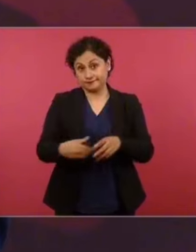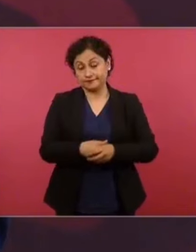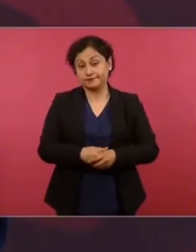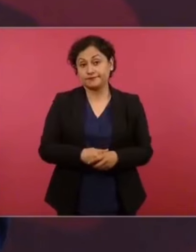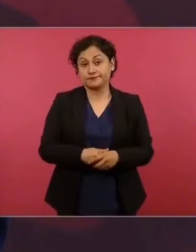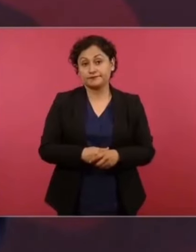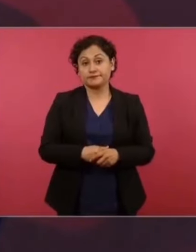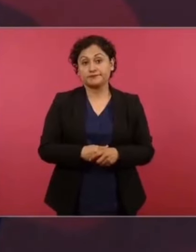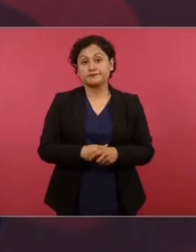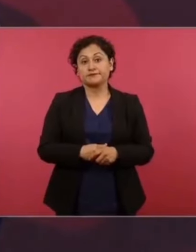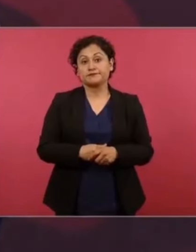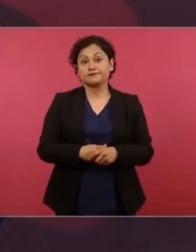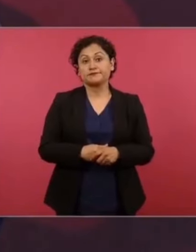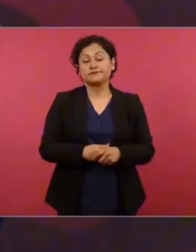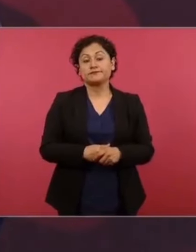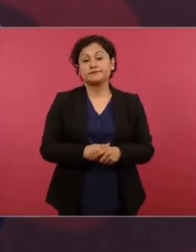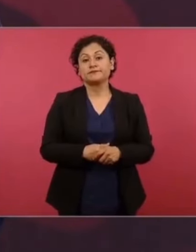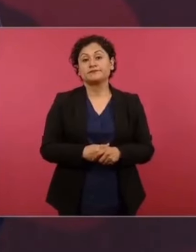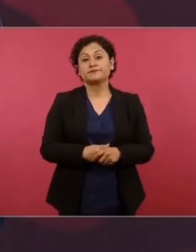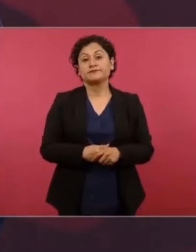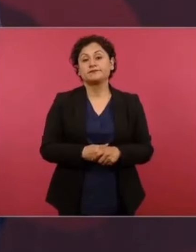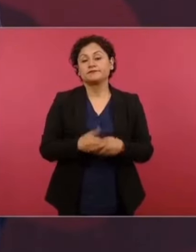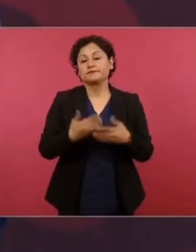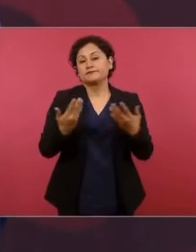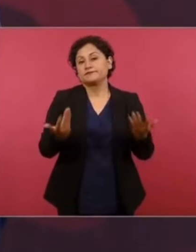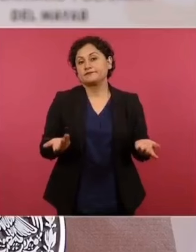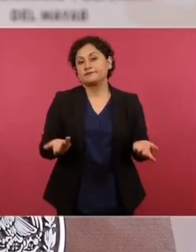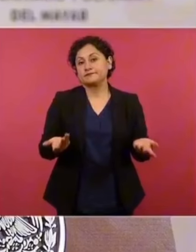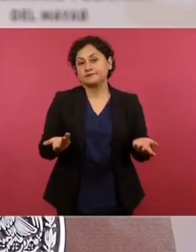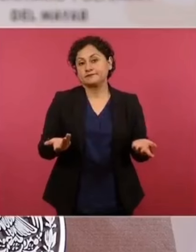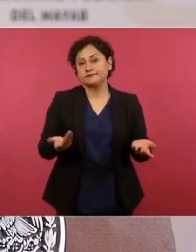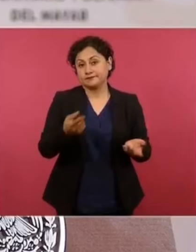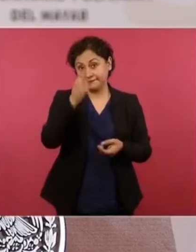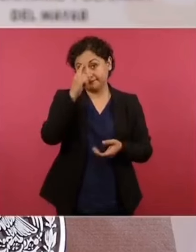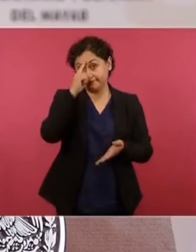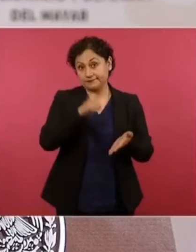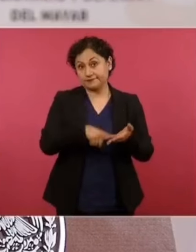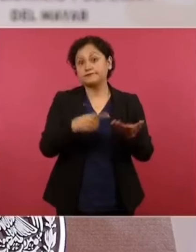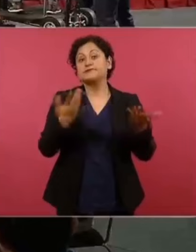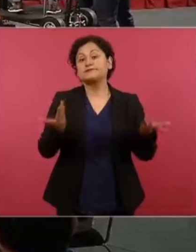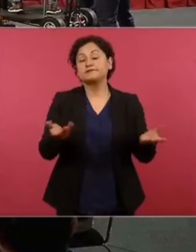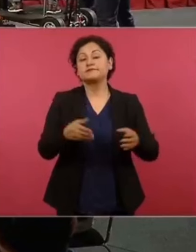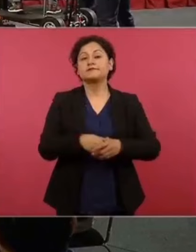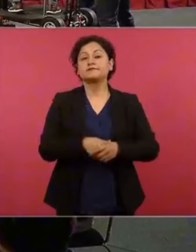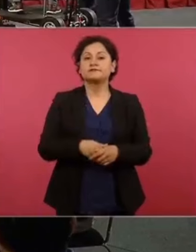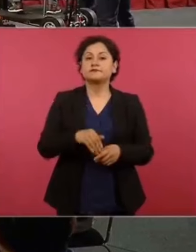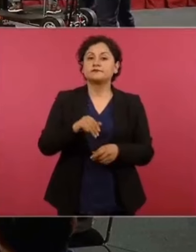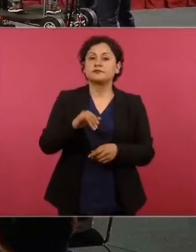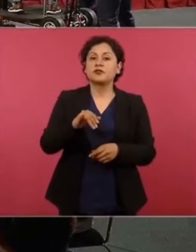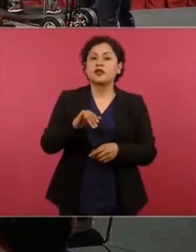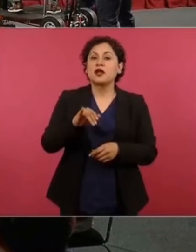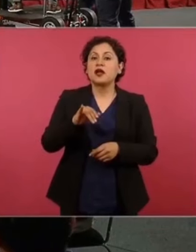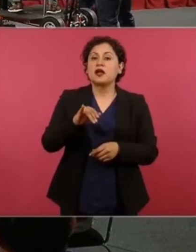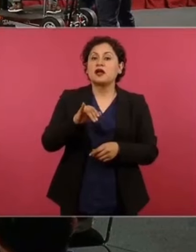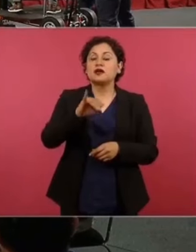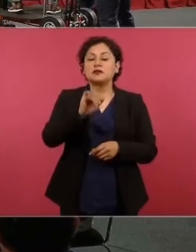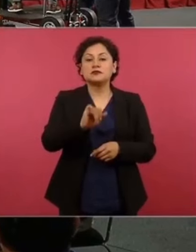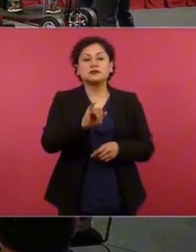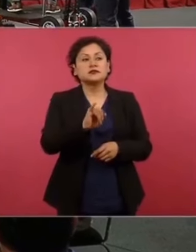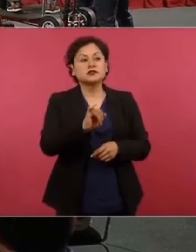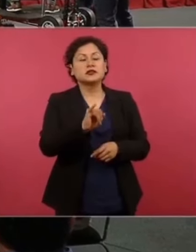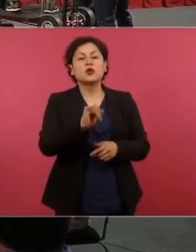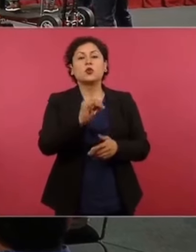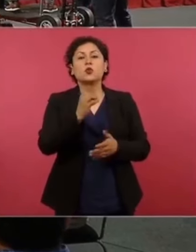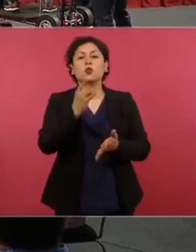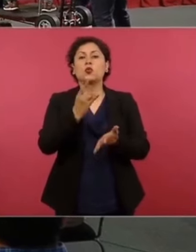billón entonces imagínense y nada más sería ver cuál sería la mecánica en los